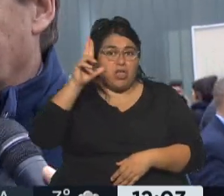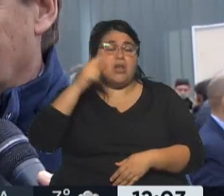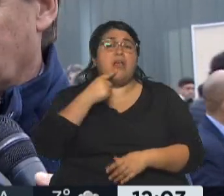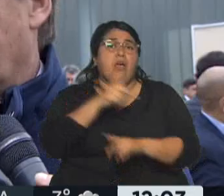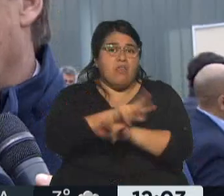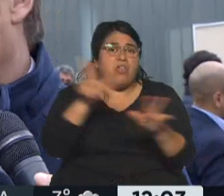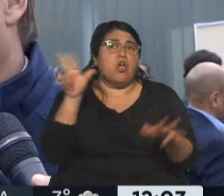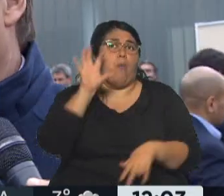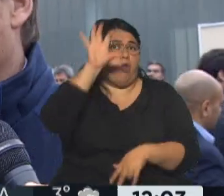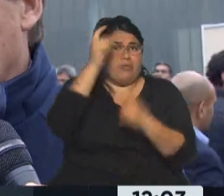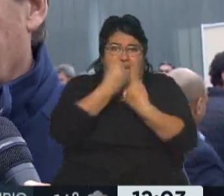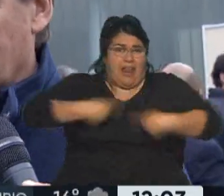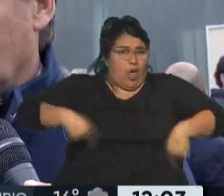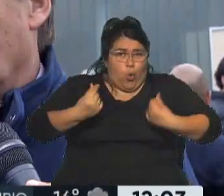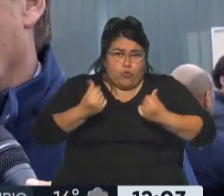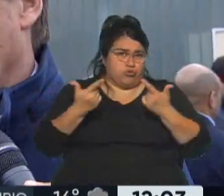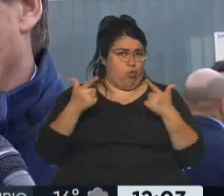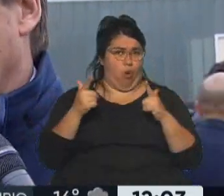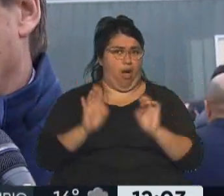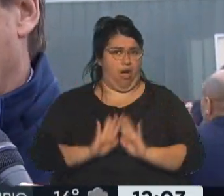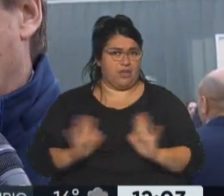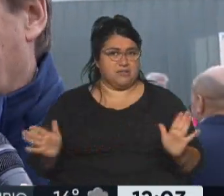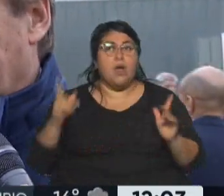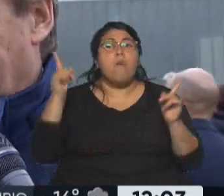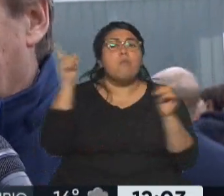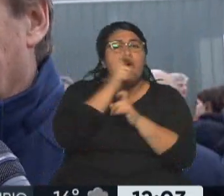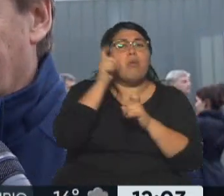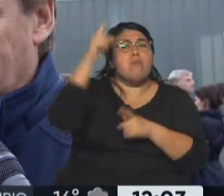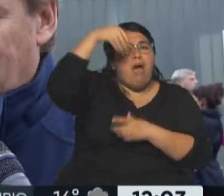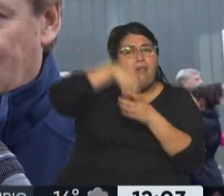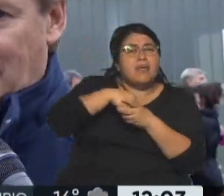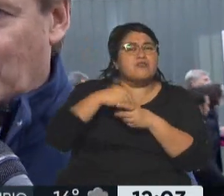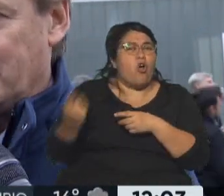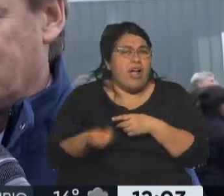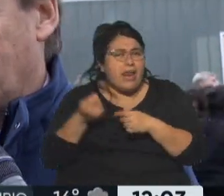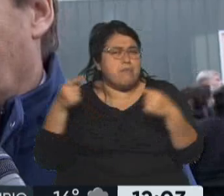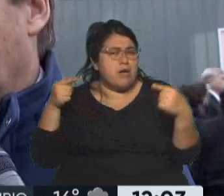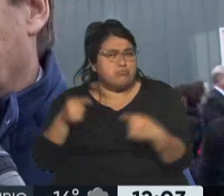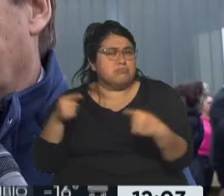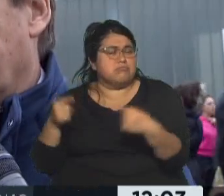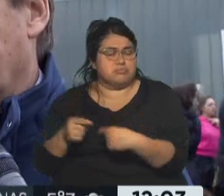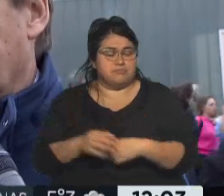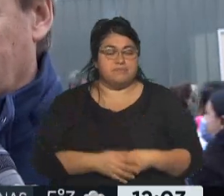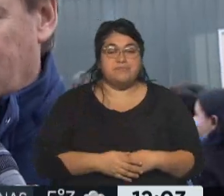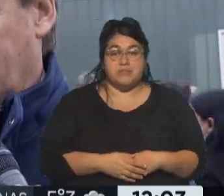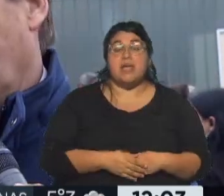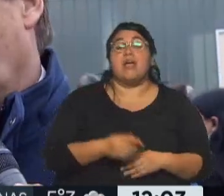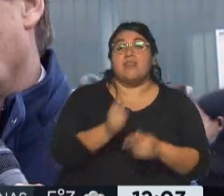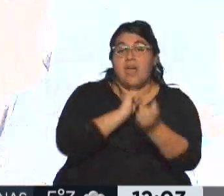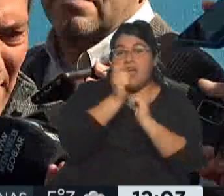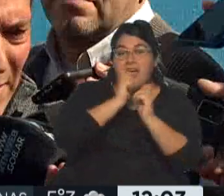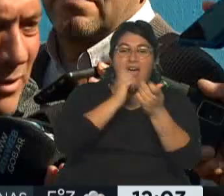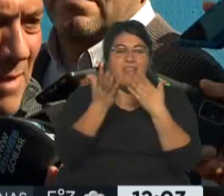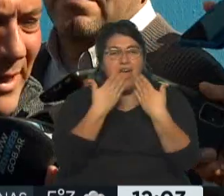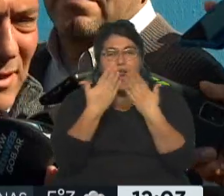que la provincia no tiene recursos para pagar el bono en medio del conflicto que mantiene con los gremios estatales y el diálogo con la televisión pública